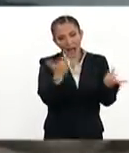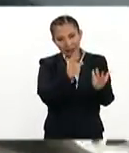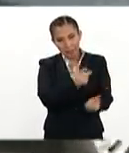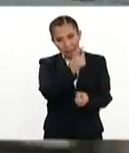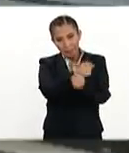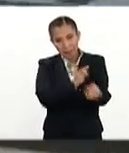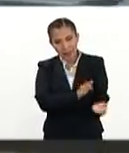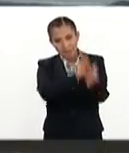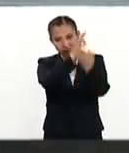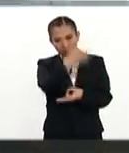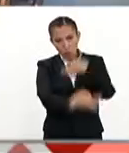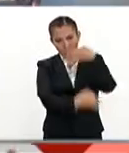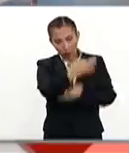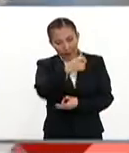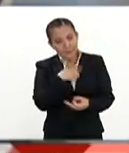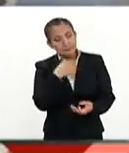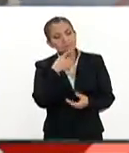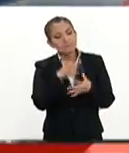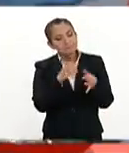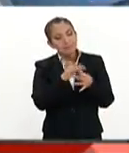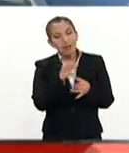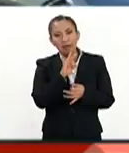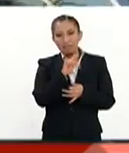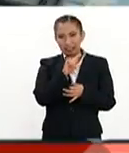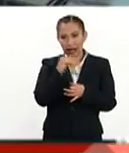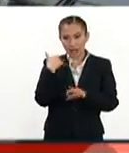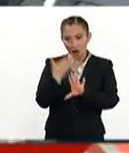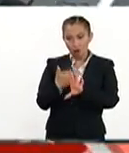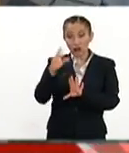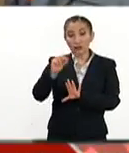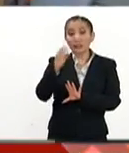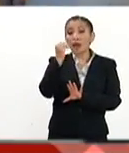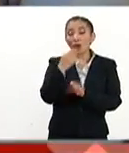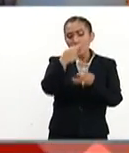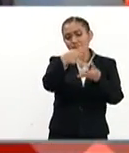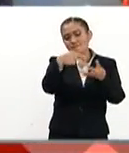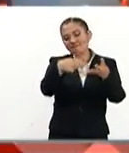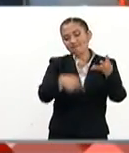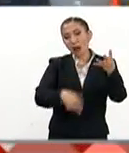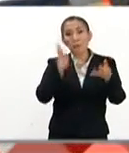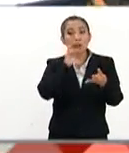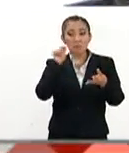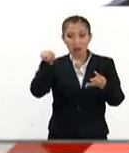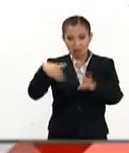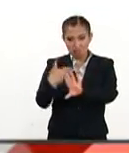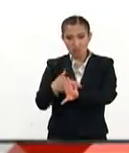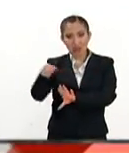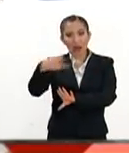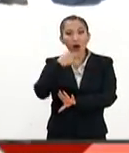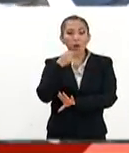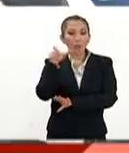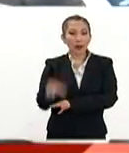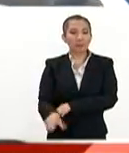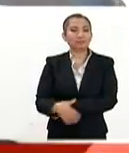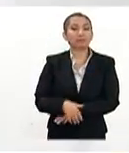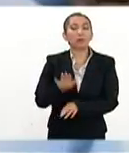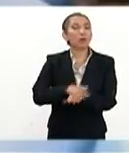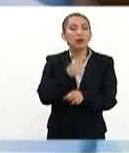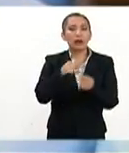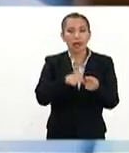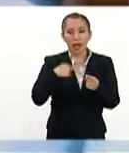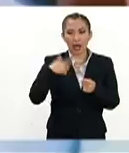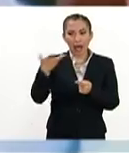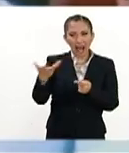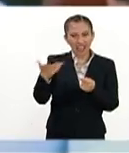su primera audiencia pública, la Fiscalía presentó 89 datos de prueba en contra del exmandatario por los delitos